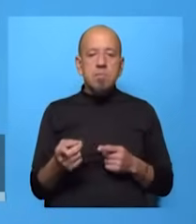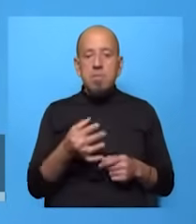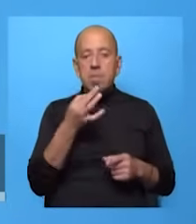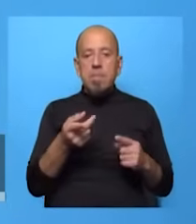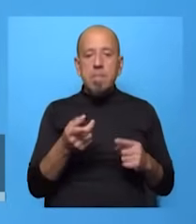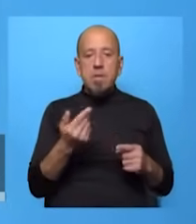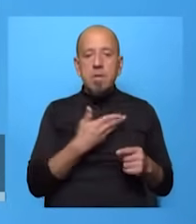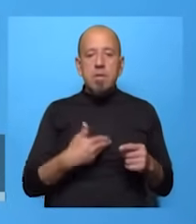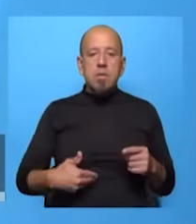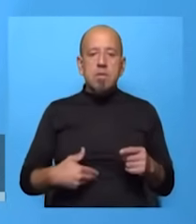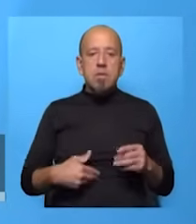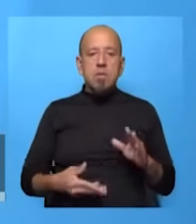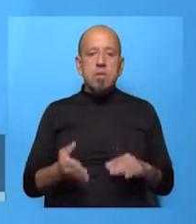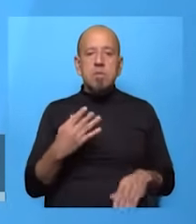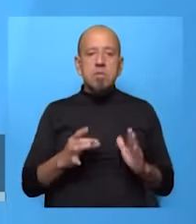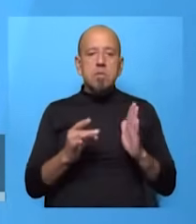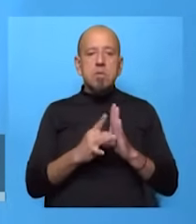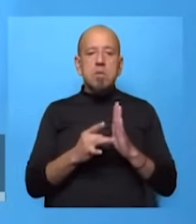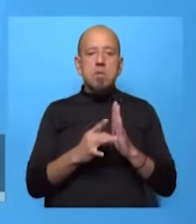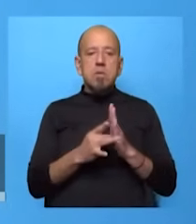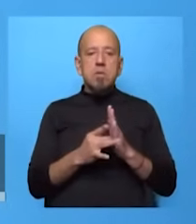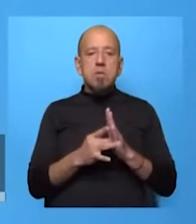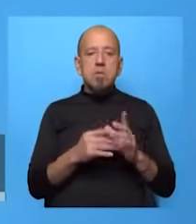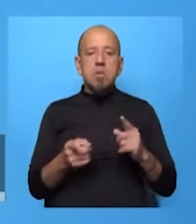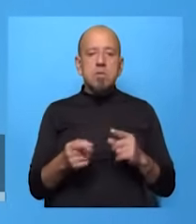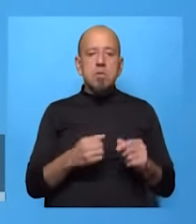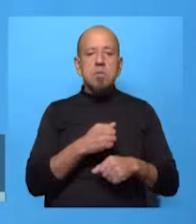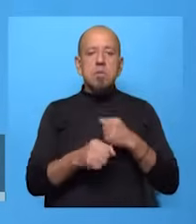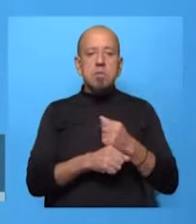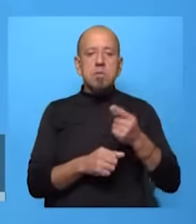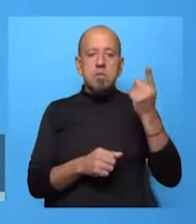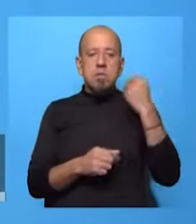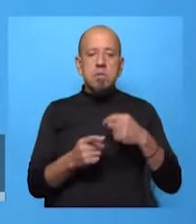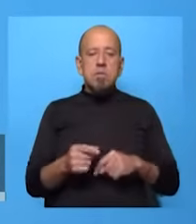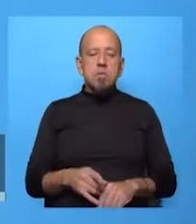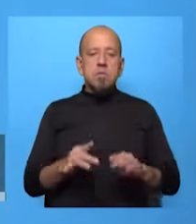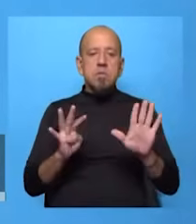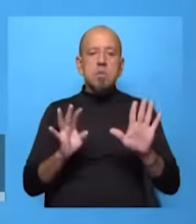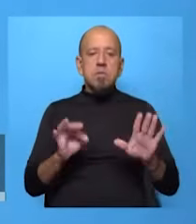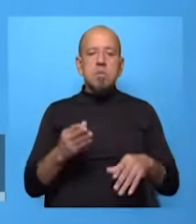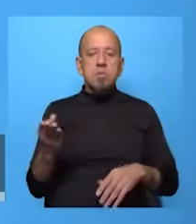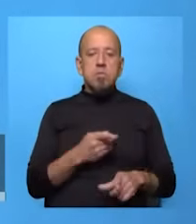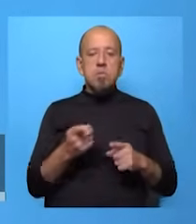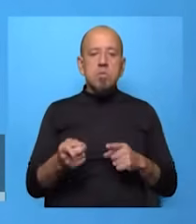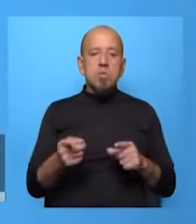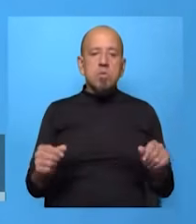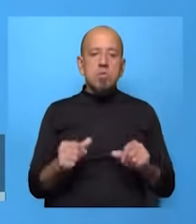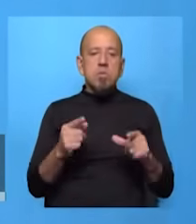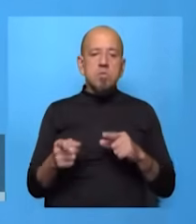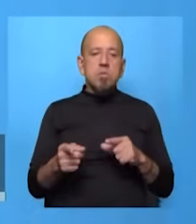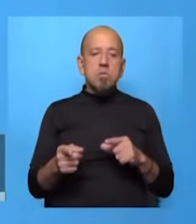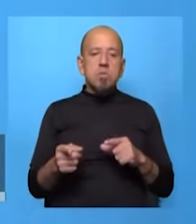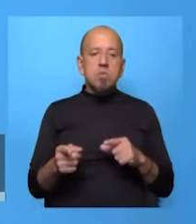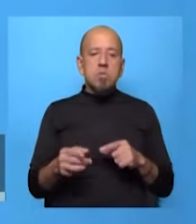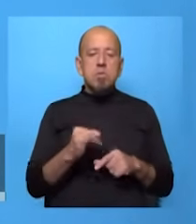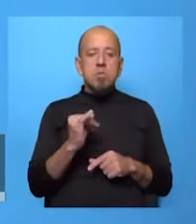que ese trabajo es mucho más precario de hecho el año pasado el 90 por de los puestos de trabajo que se generaron según datos del